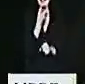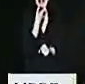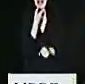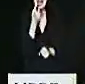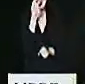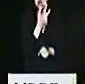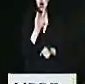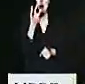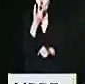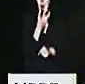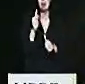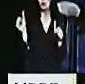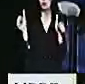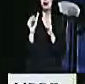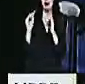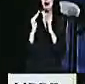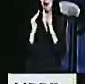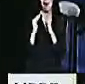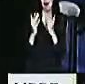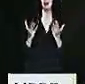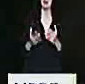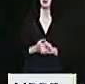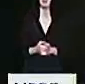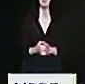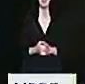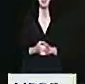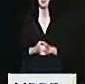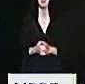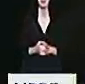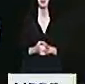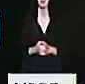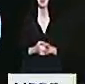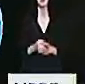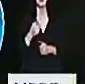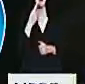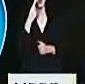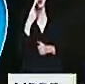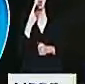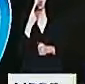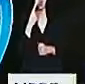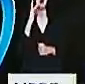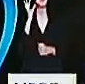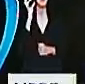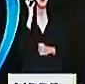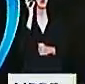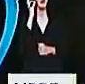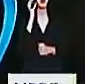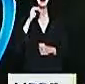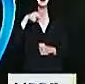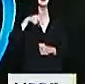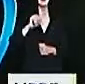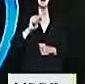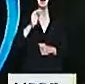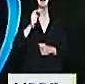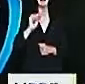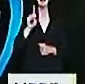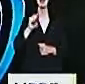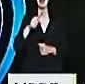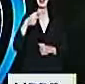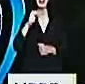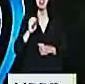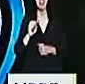ahí mismo, al ladito de su casa. Sí. Natacha, y ahí uno... Sí. Te iba a preguntar cómo lo que está